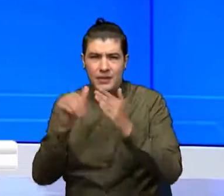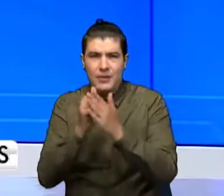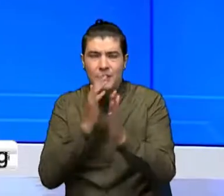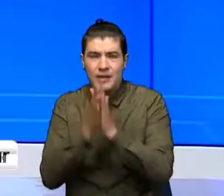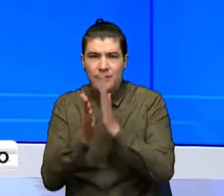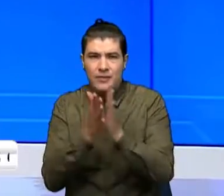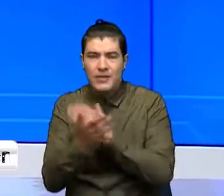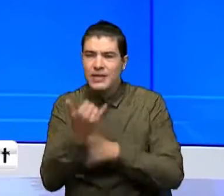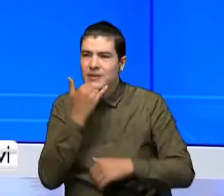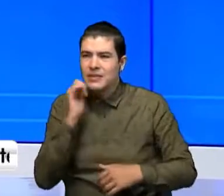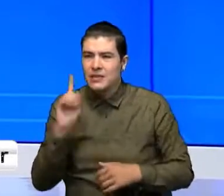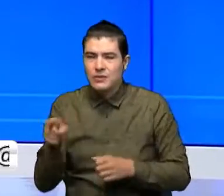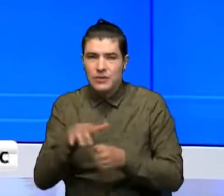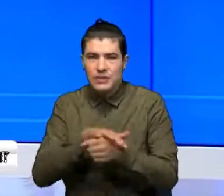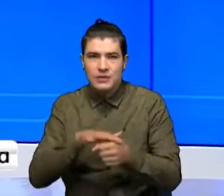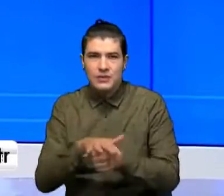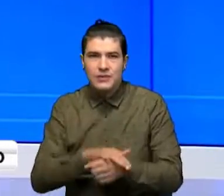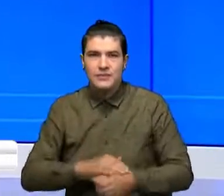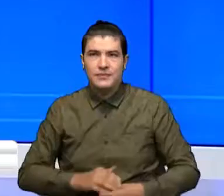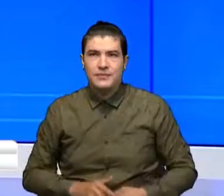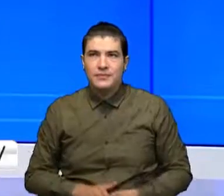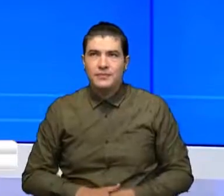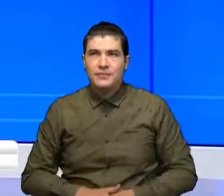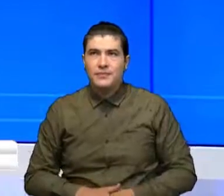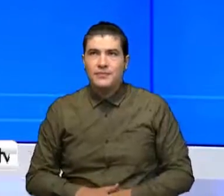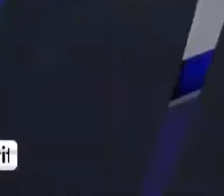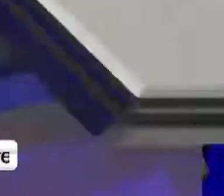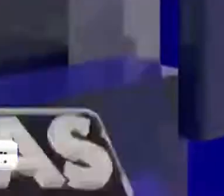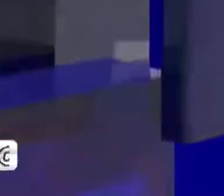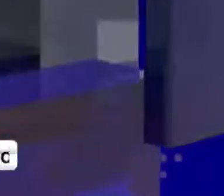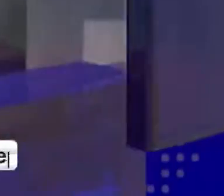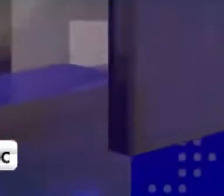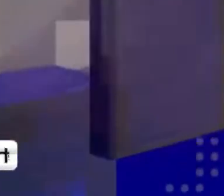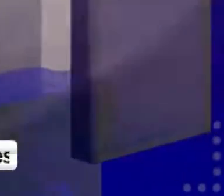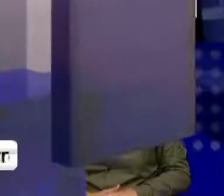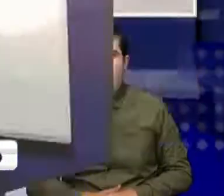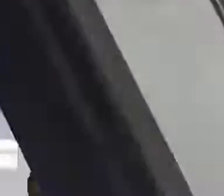tiene detalles de lo que ha ocurrido en las últimas horas. Muy buenas tardes, Samir.